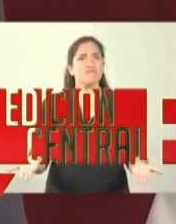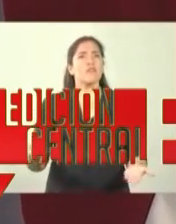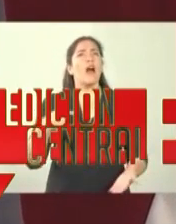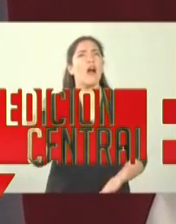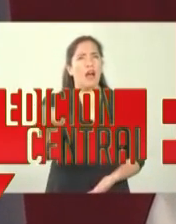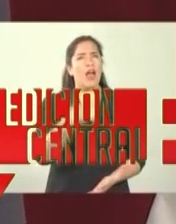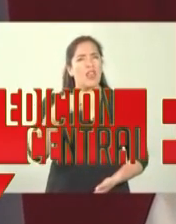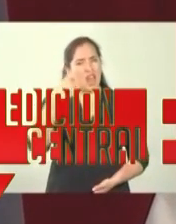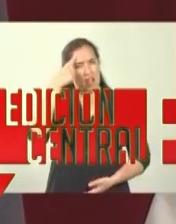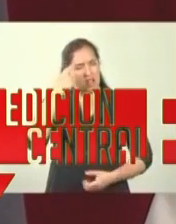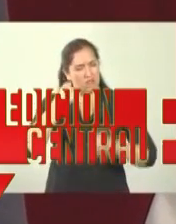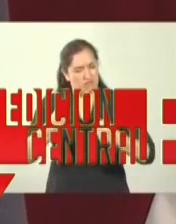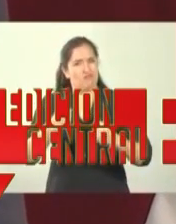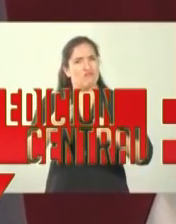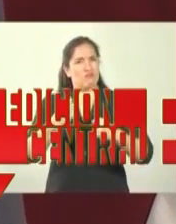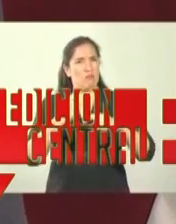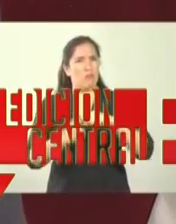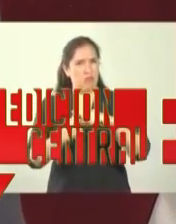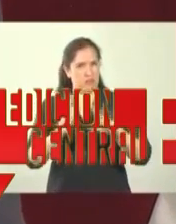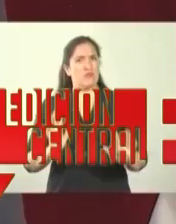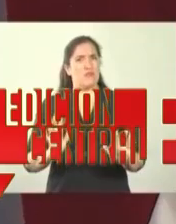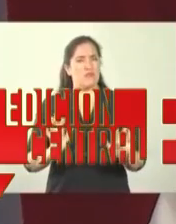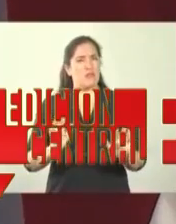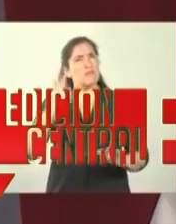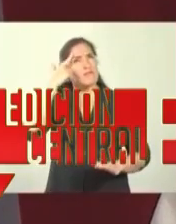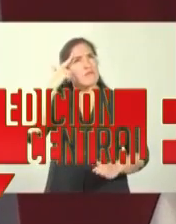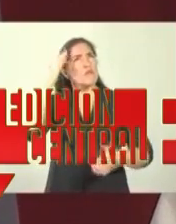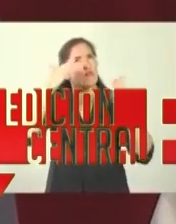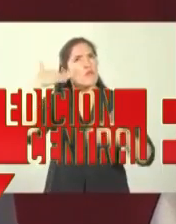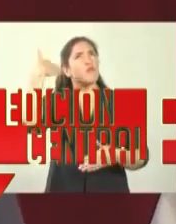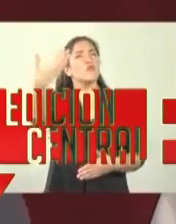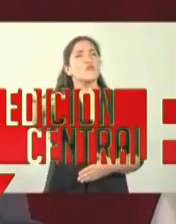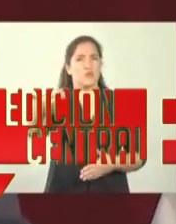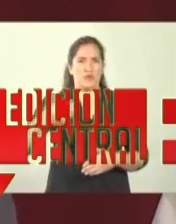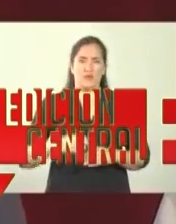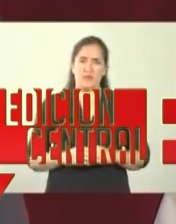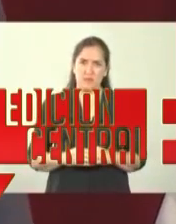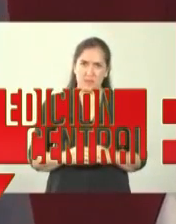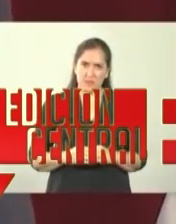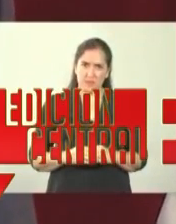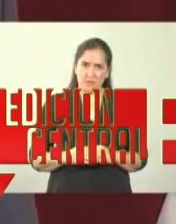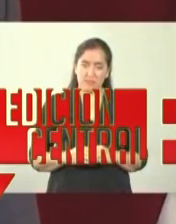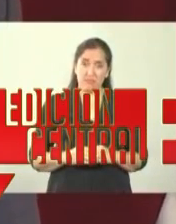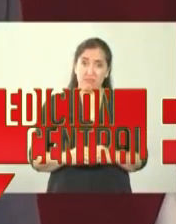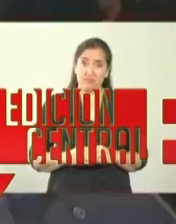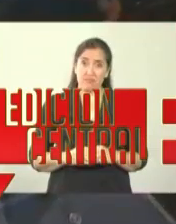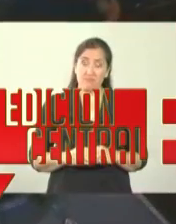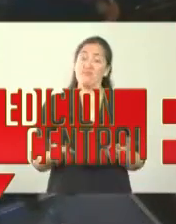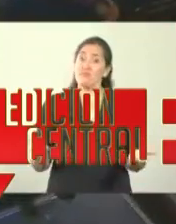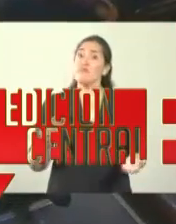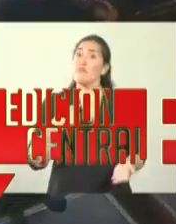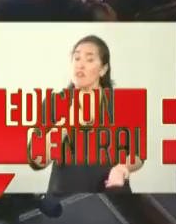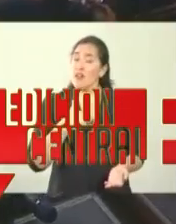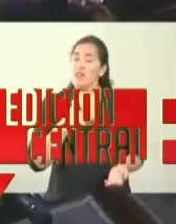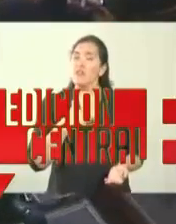o a la política como un escenario en el cual se miente, se tergiversan los